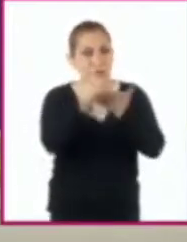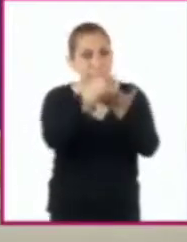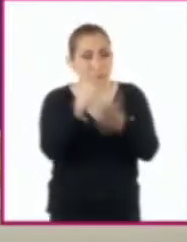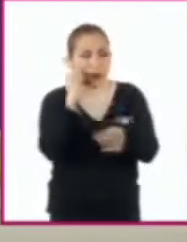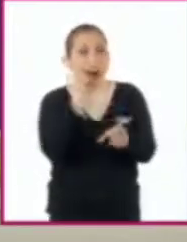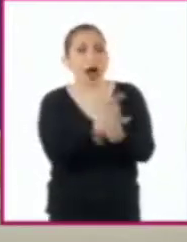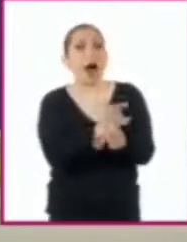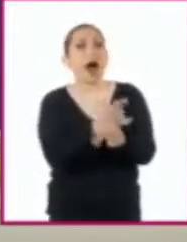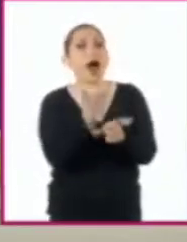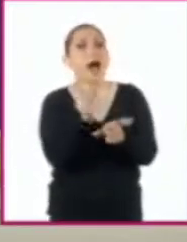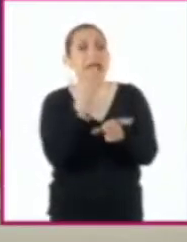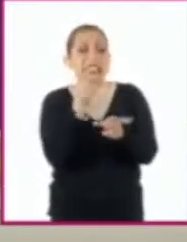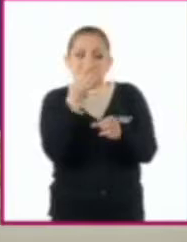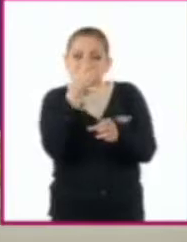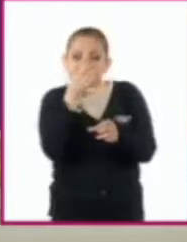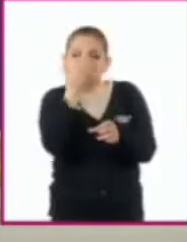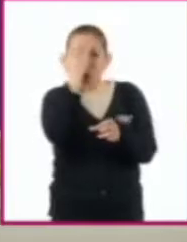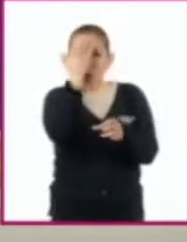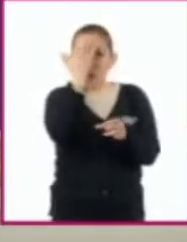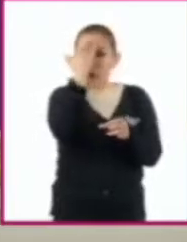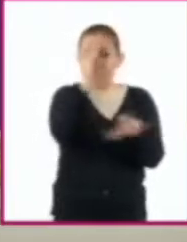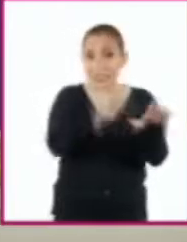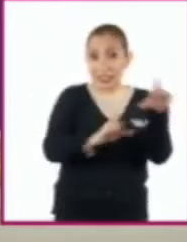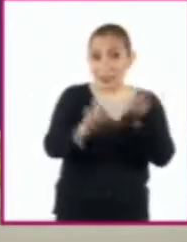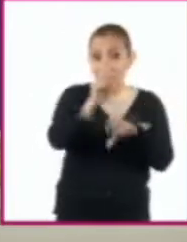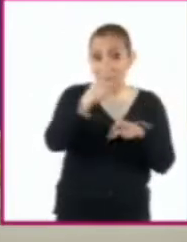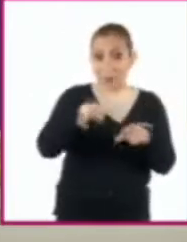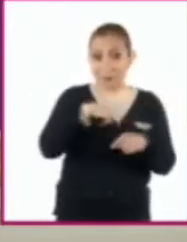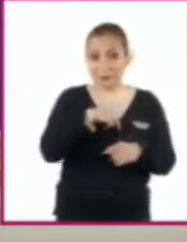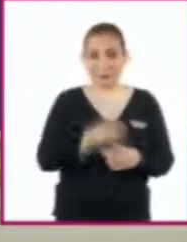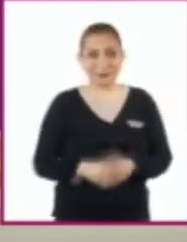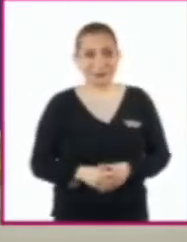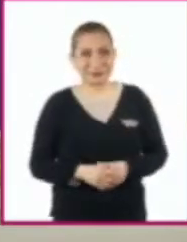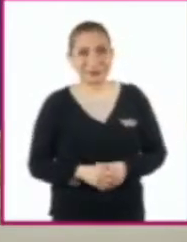darnos cuenta de qué tan cerca están los conocimientos químicos de nosotros.